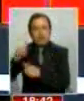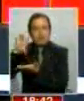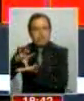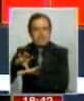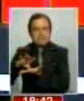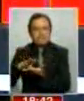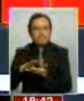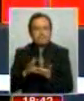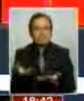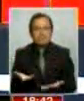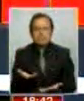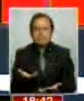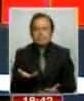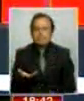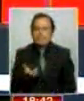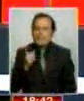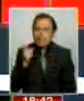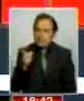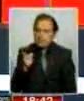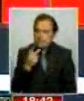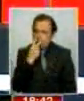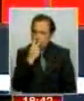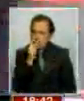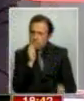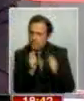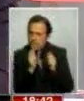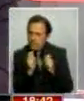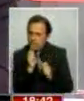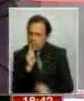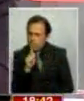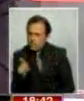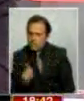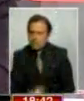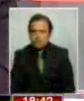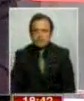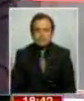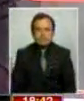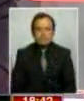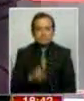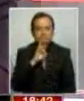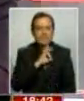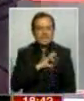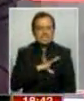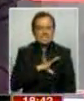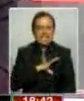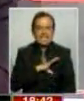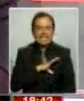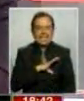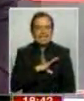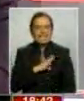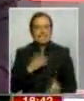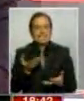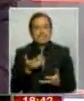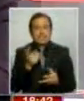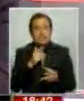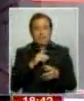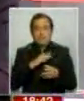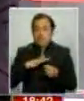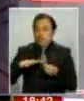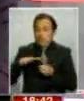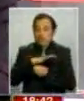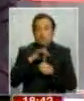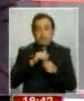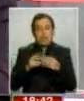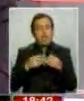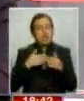llaman en el exterior. ¿Usted ve ese riesgo? Chile está absolutamente, las condiciones en Chile están